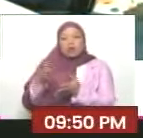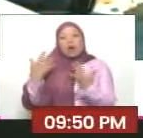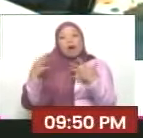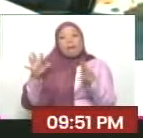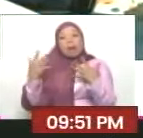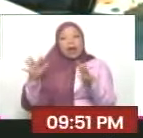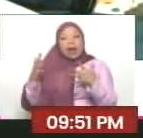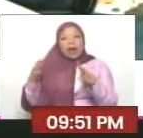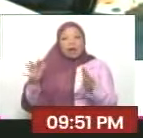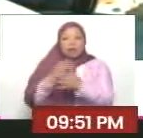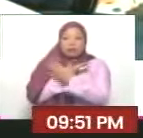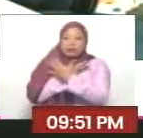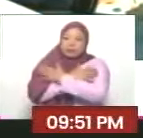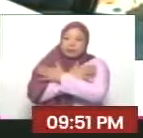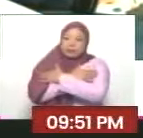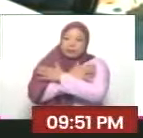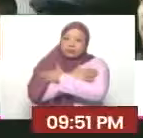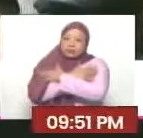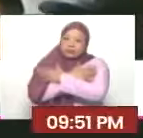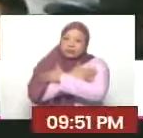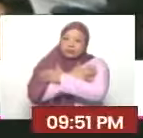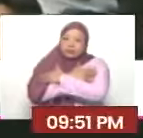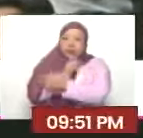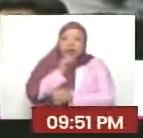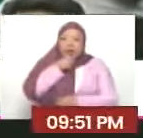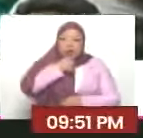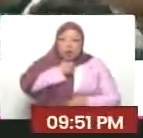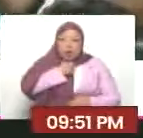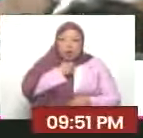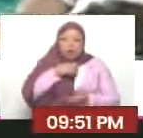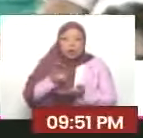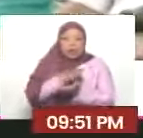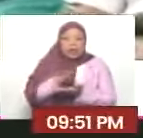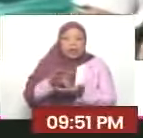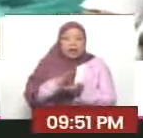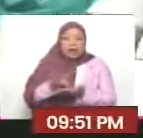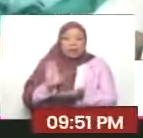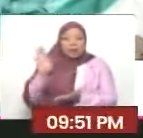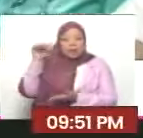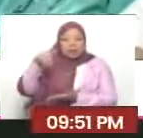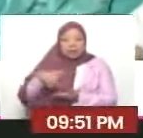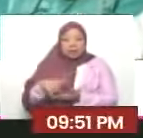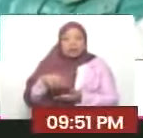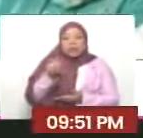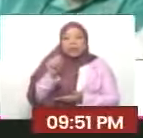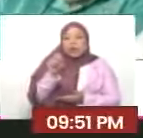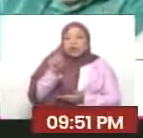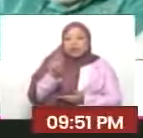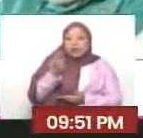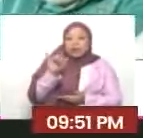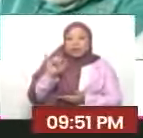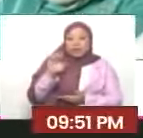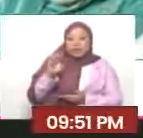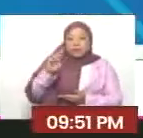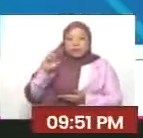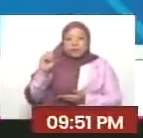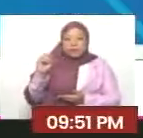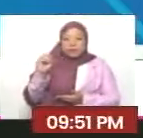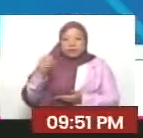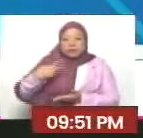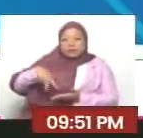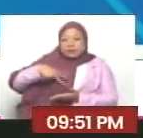aplauso a estas dos leyendas del canto tuyero, del joropo tuyero.